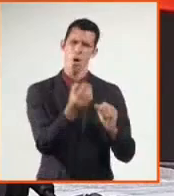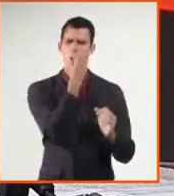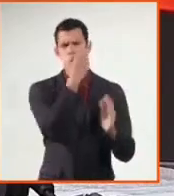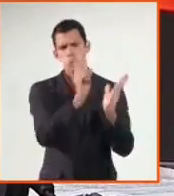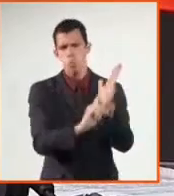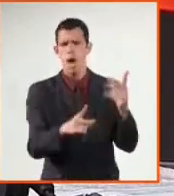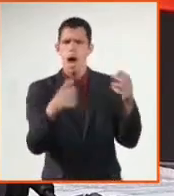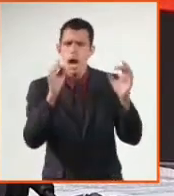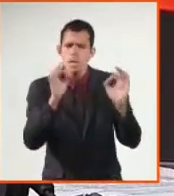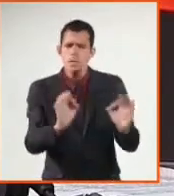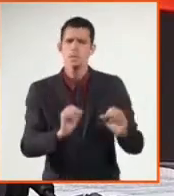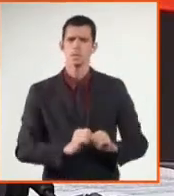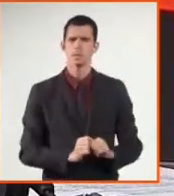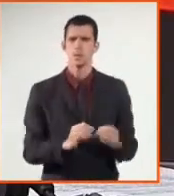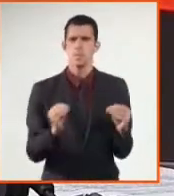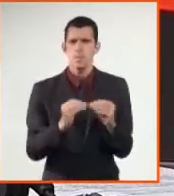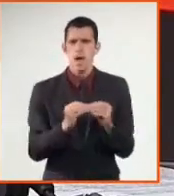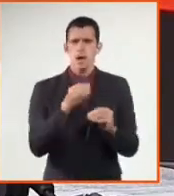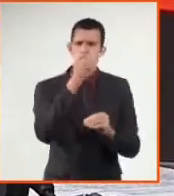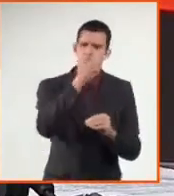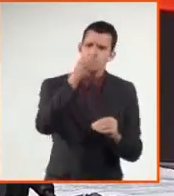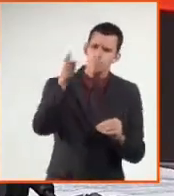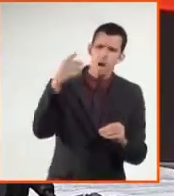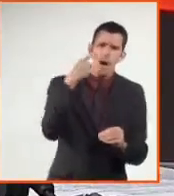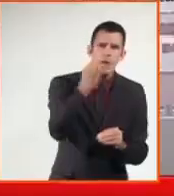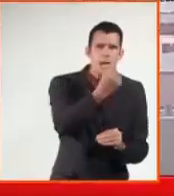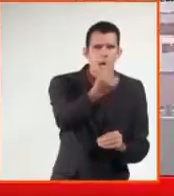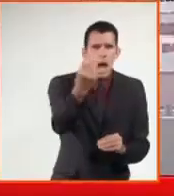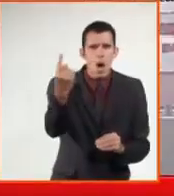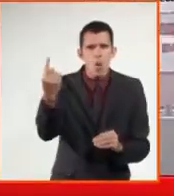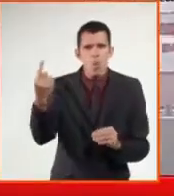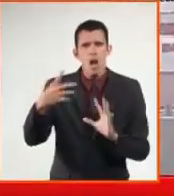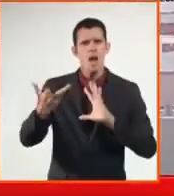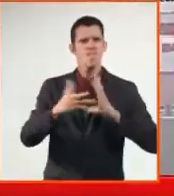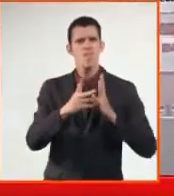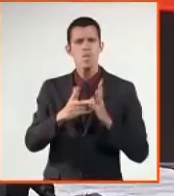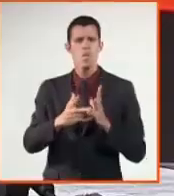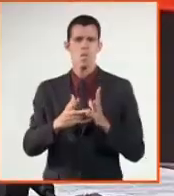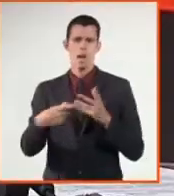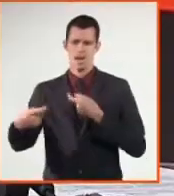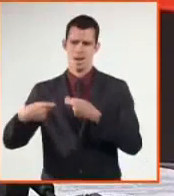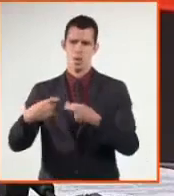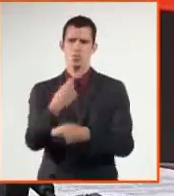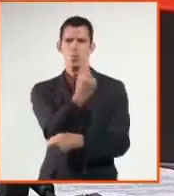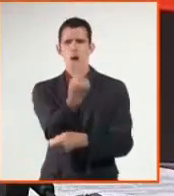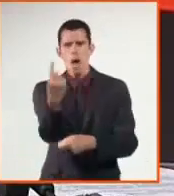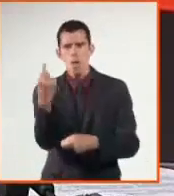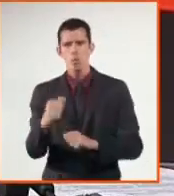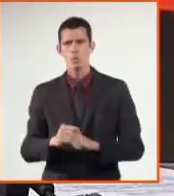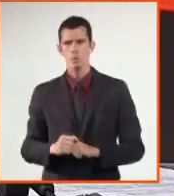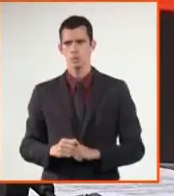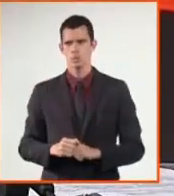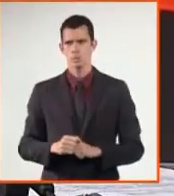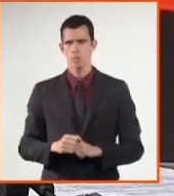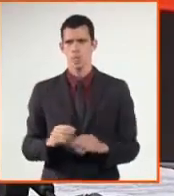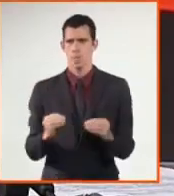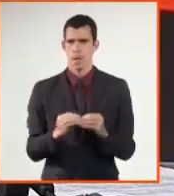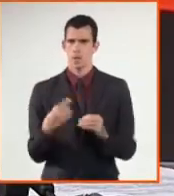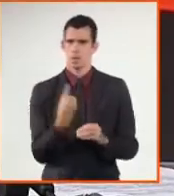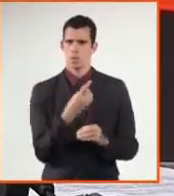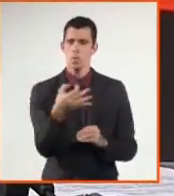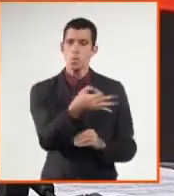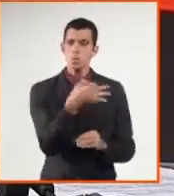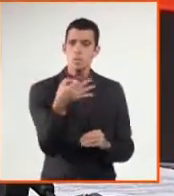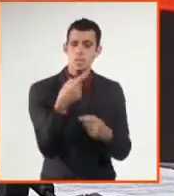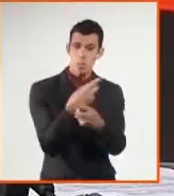cada uno de los servicios de las producciones los coches a partir del protagonismo de los consejos energéticos municipales que son